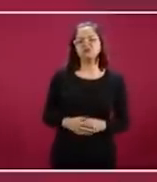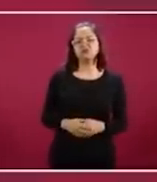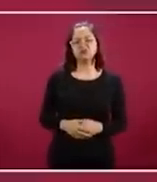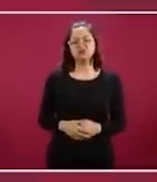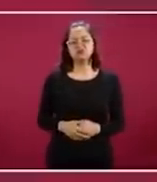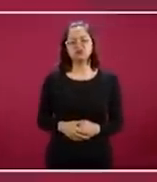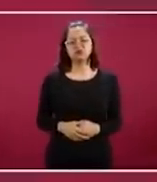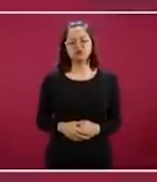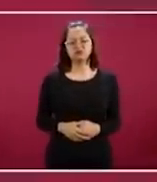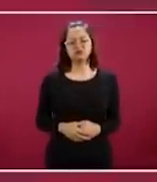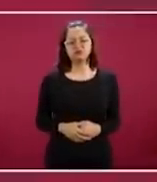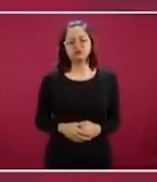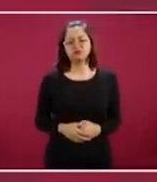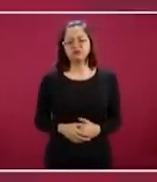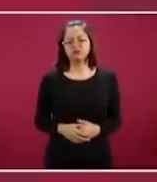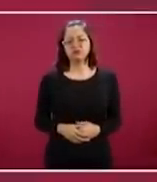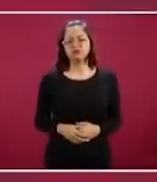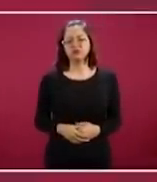A ver si… Es que